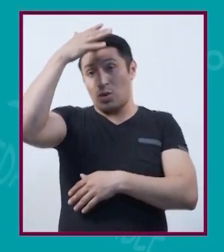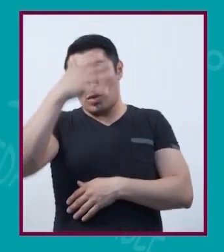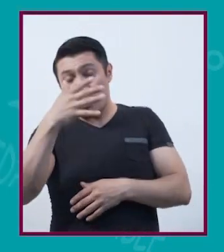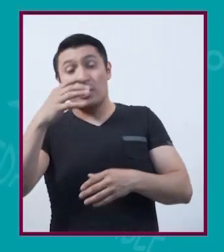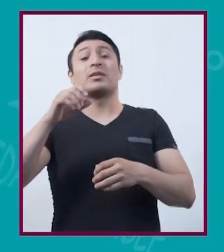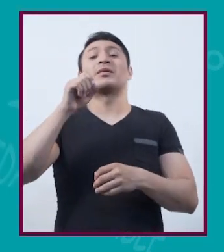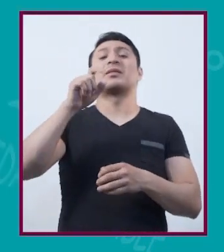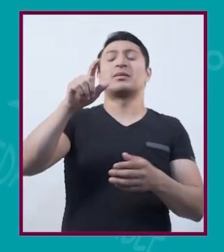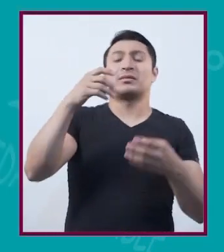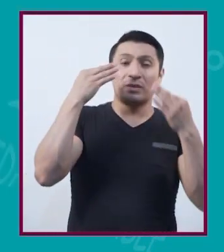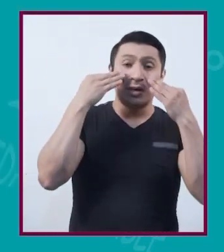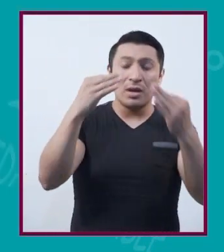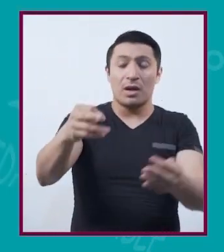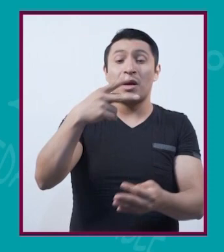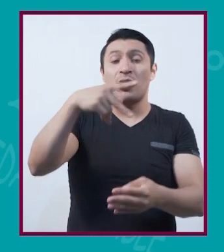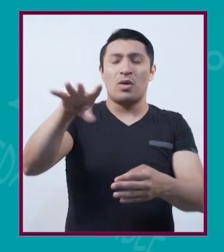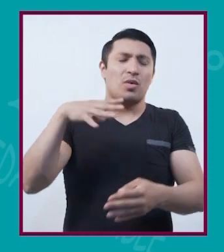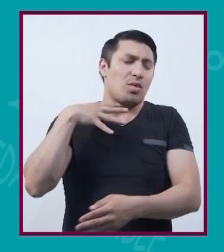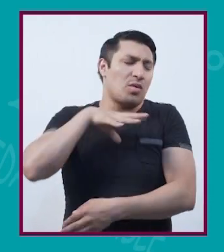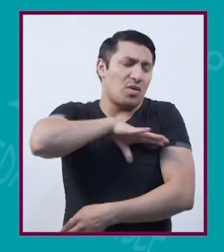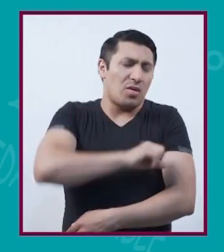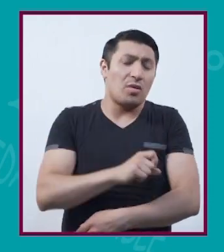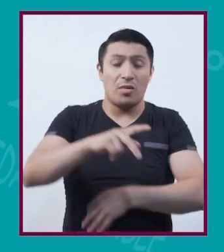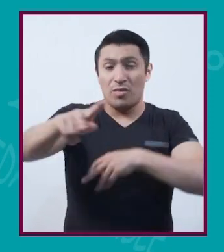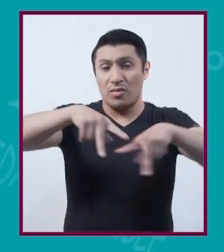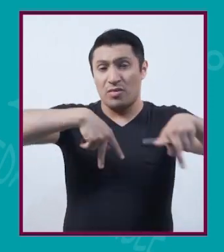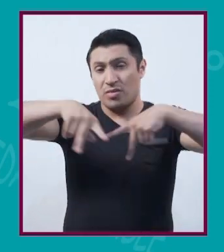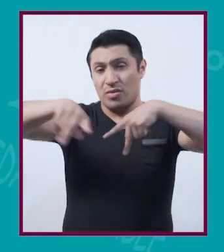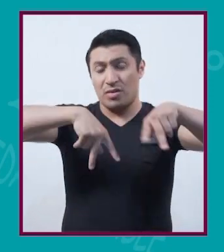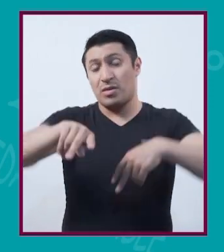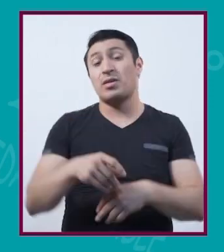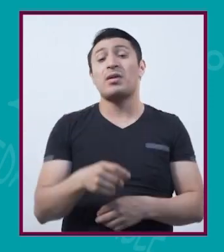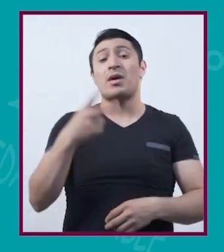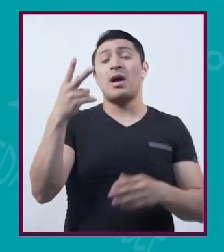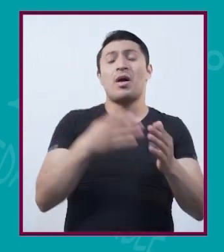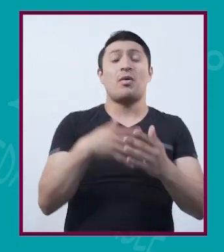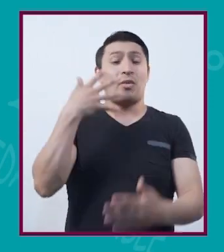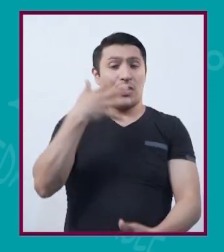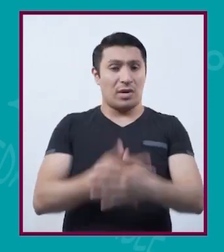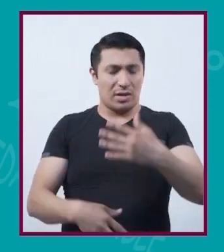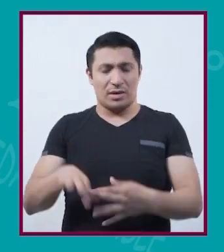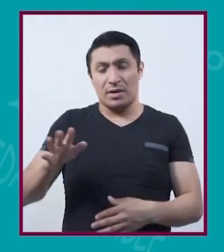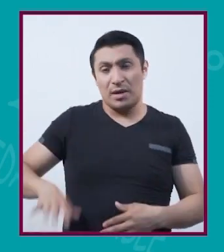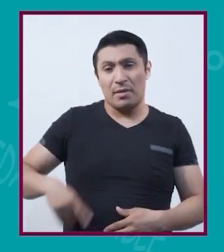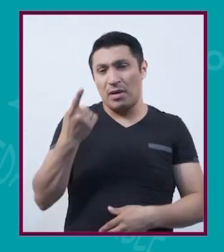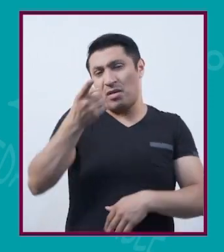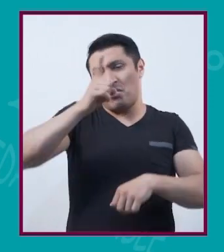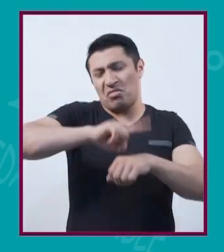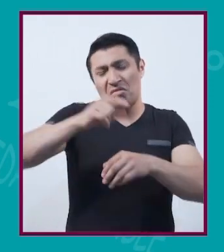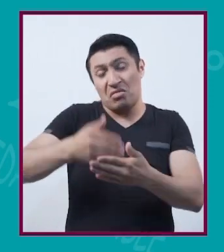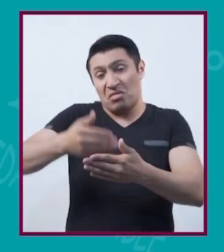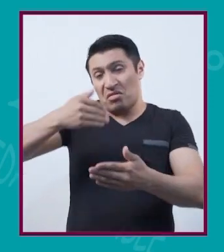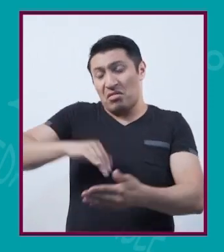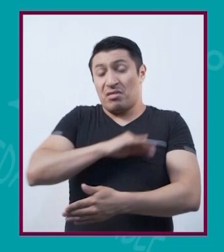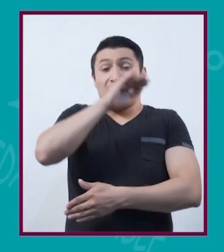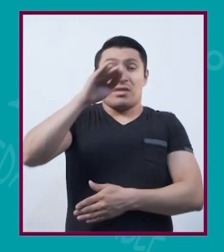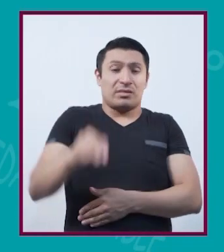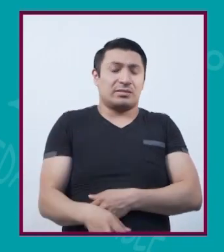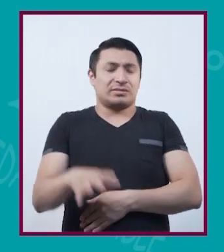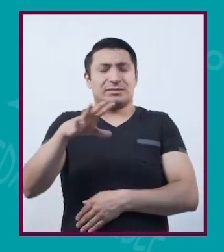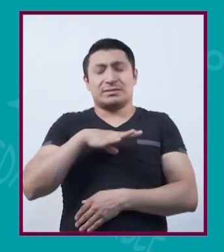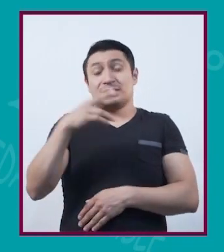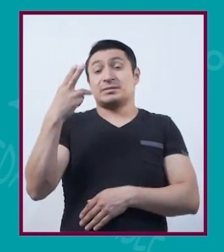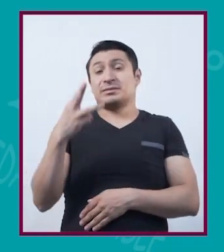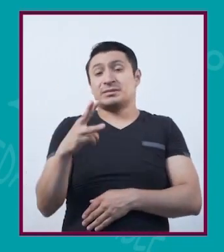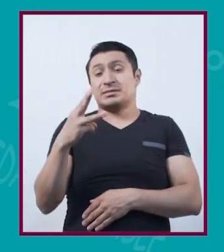un día antes de su muerte, ocurrida el 13 de abril en su natal Montevideo, salió a la venta una antología de